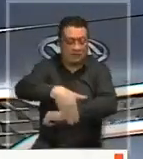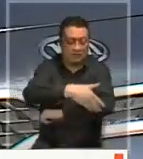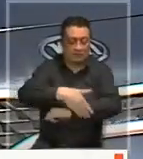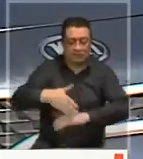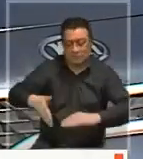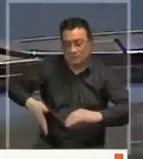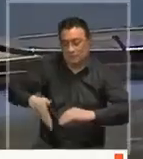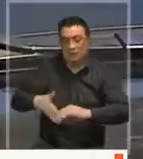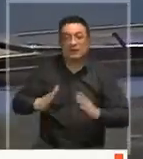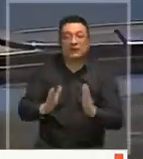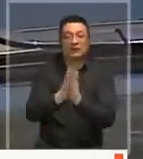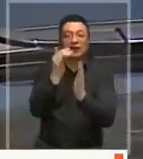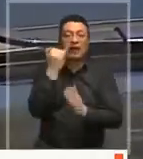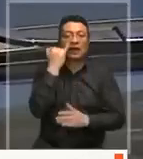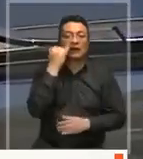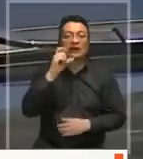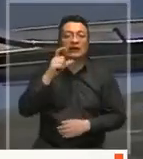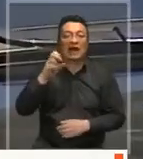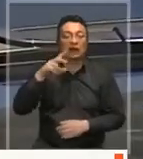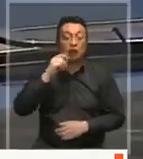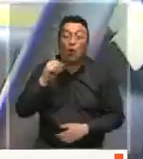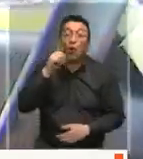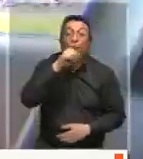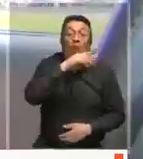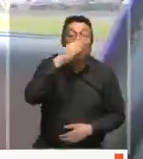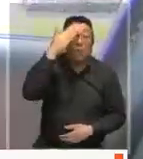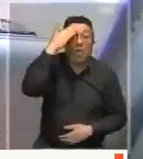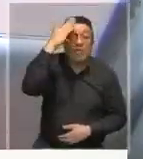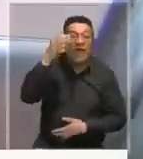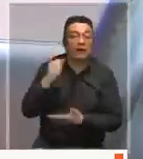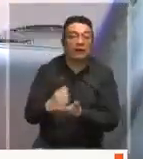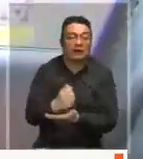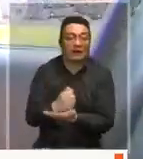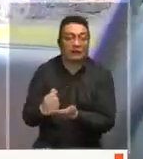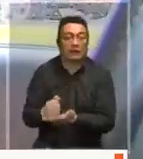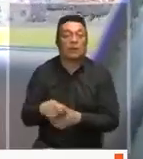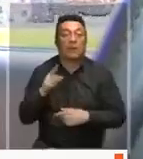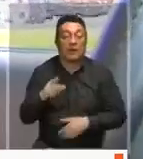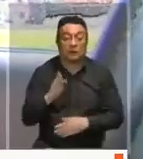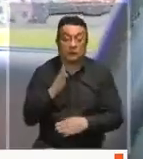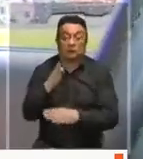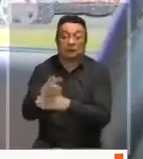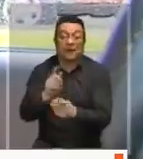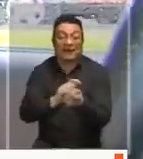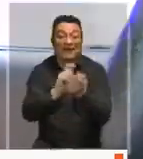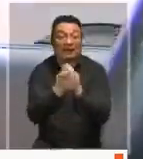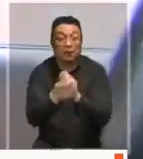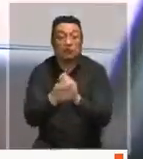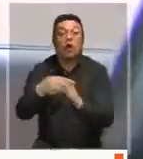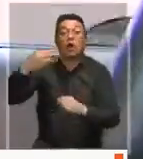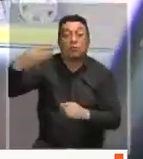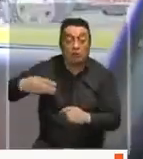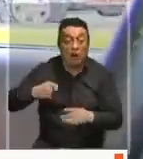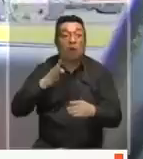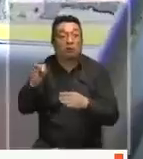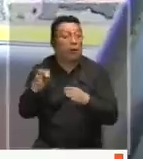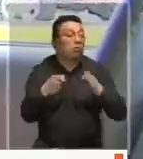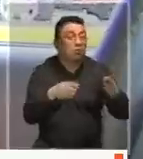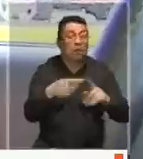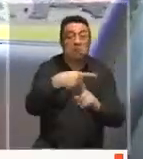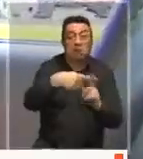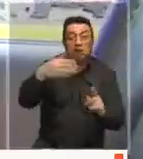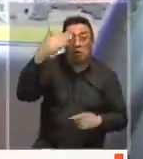de Loyola en el último día para hacer el trámite. Entre ir a la cambio de tarifa, ir a la municipalidad, se pierde medio